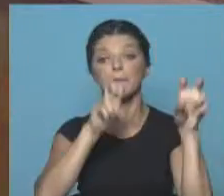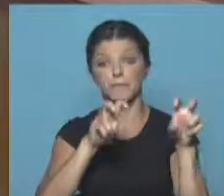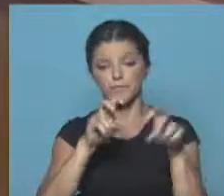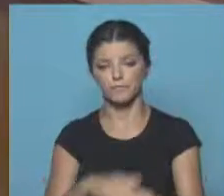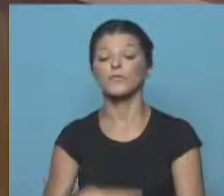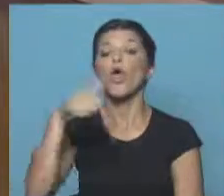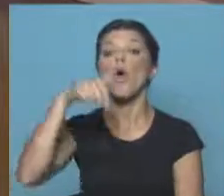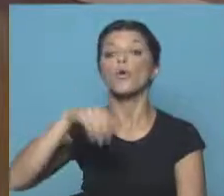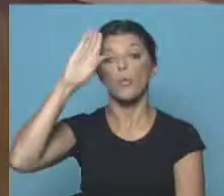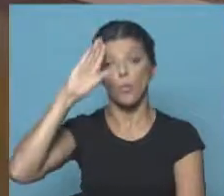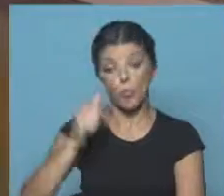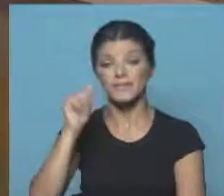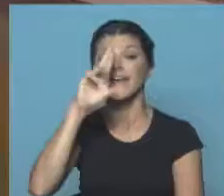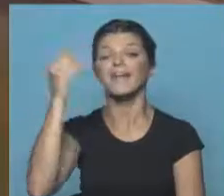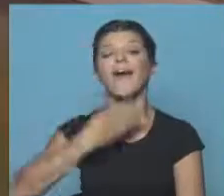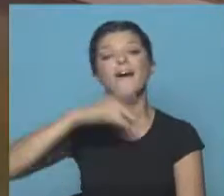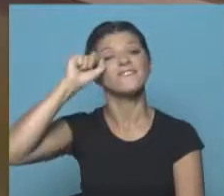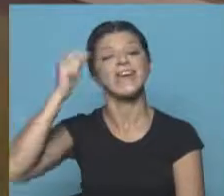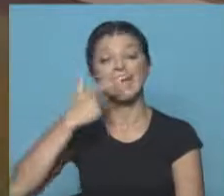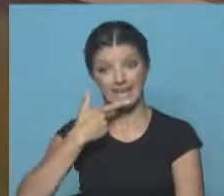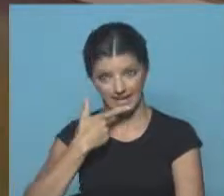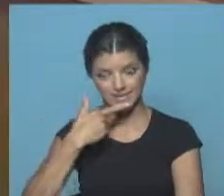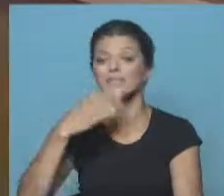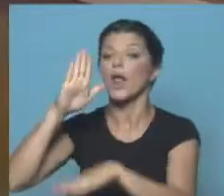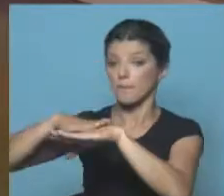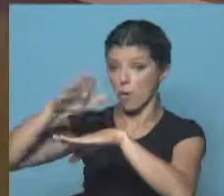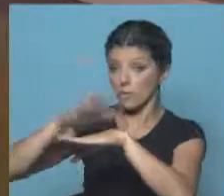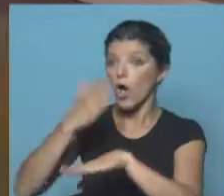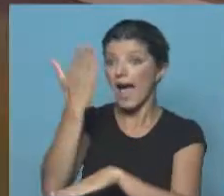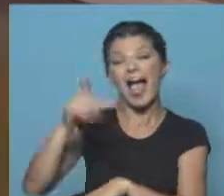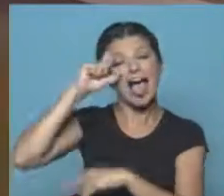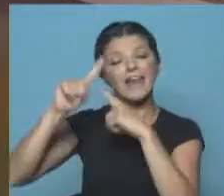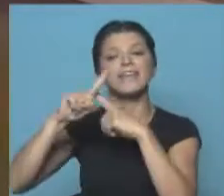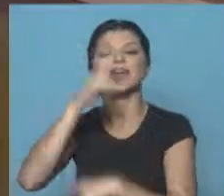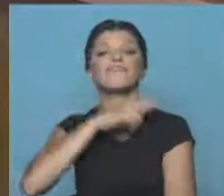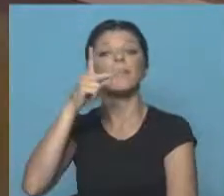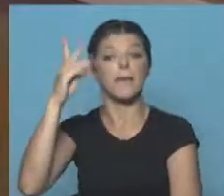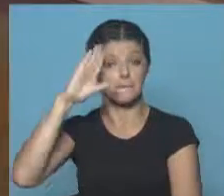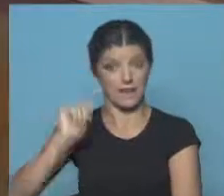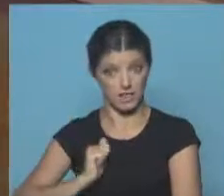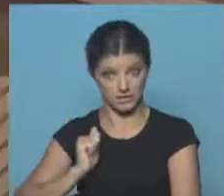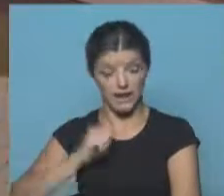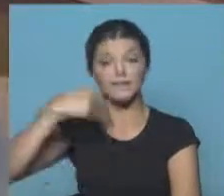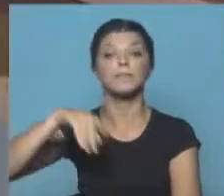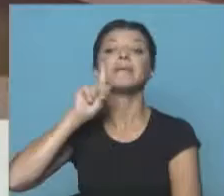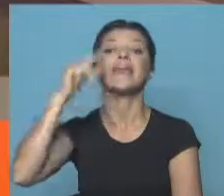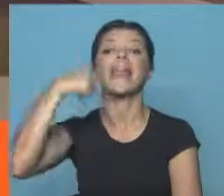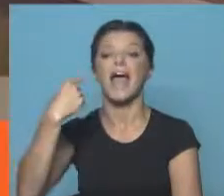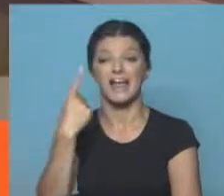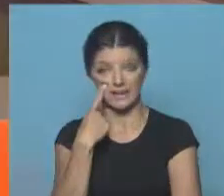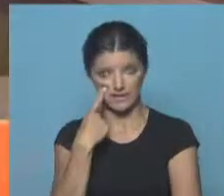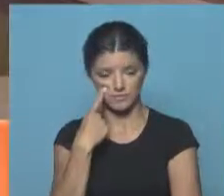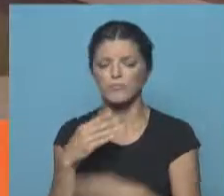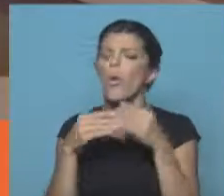Daniel Rafecas procesó al ex jefe del ejército durante la gestión de Cristina Kirchner, César Milani. ¿Por qué? Porque